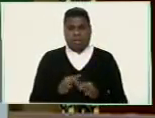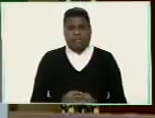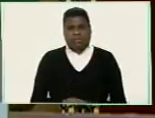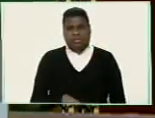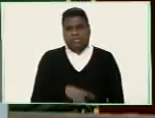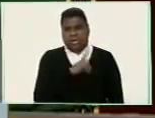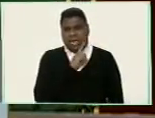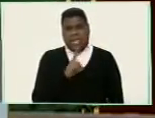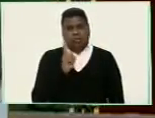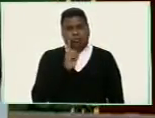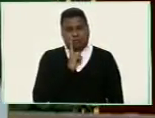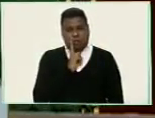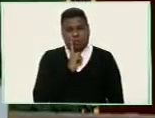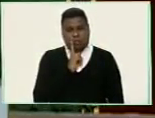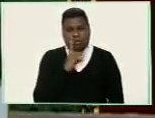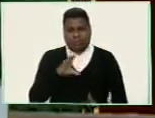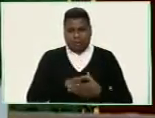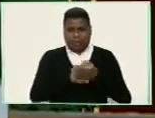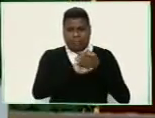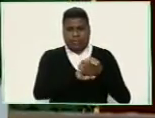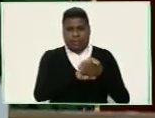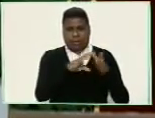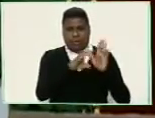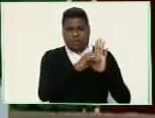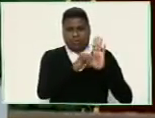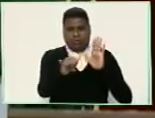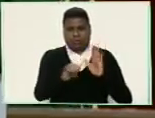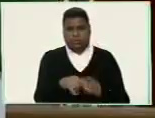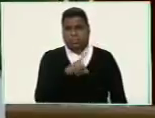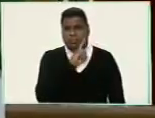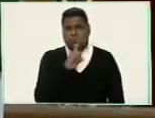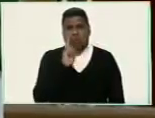de nuestros compañeros constituyentes. Estoy hablando de Noris